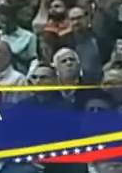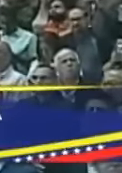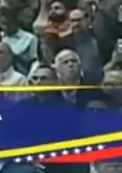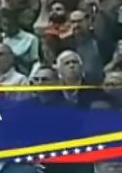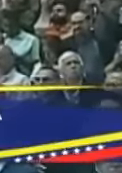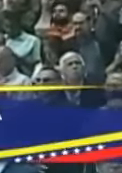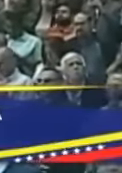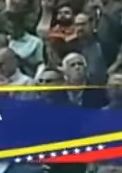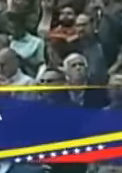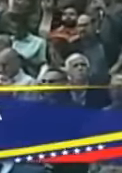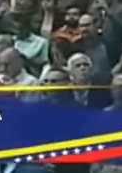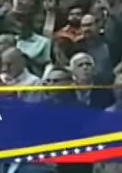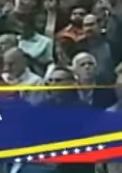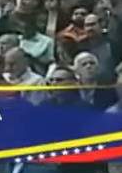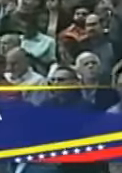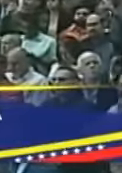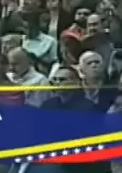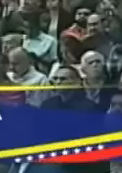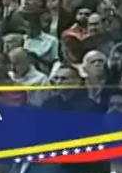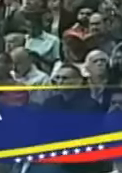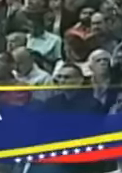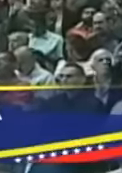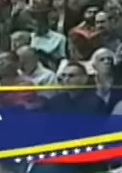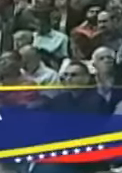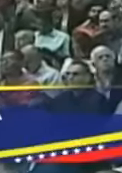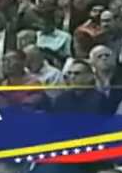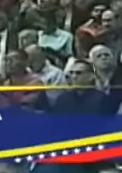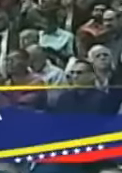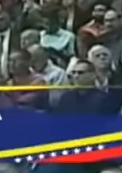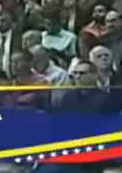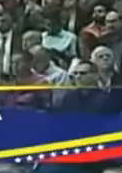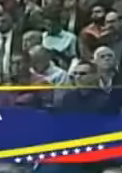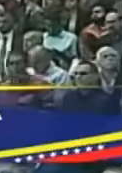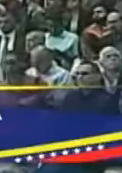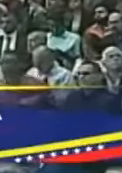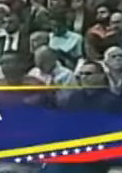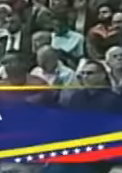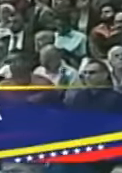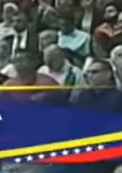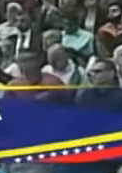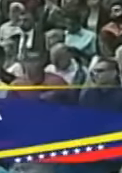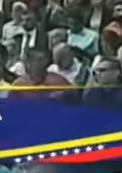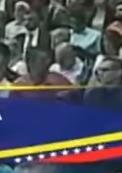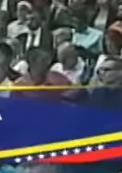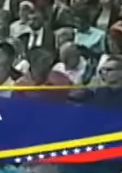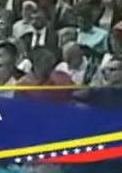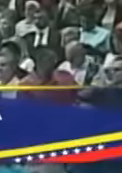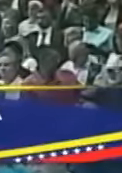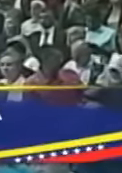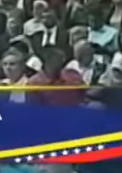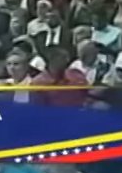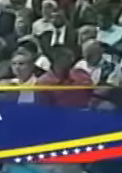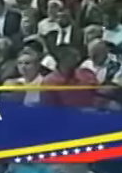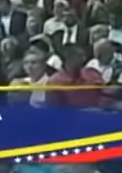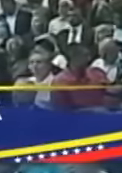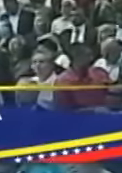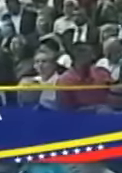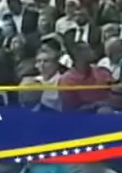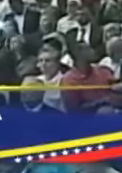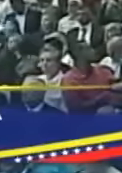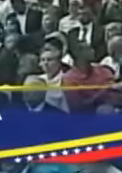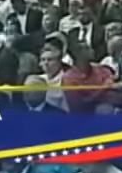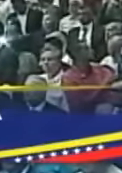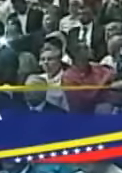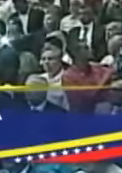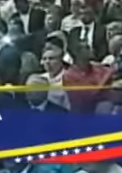diálogo directo con el gobierno de Guyana. Venezuela condena la pretensión de entregar los bloques petroleros a la